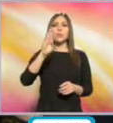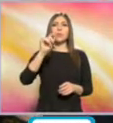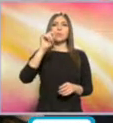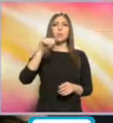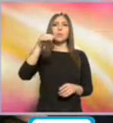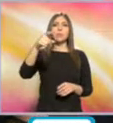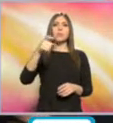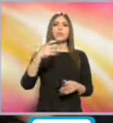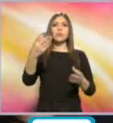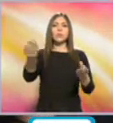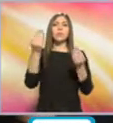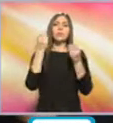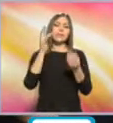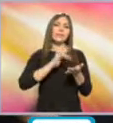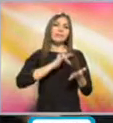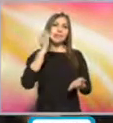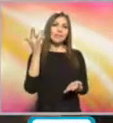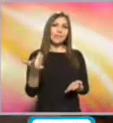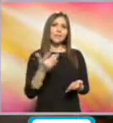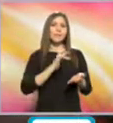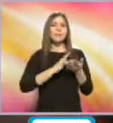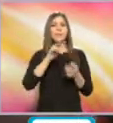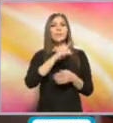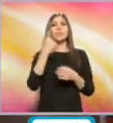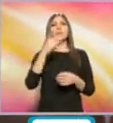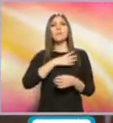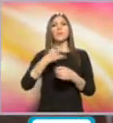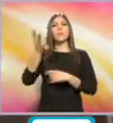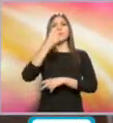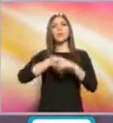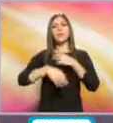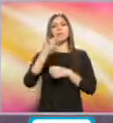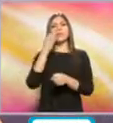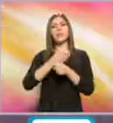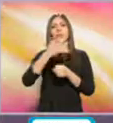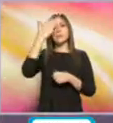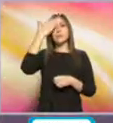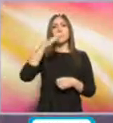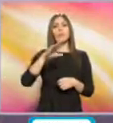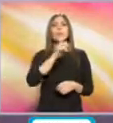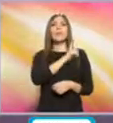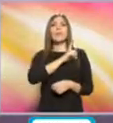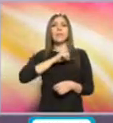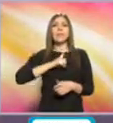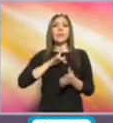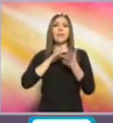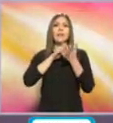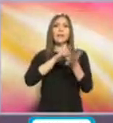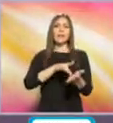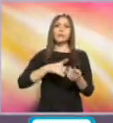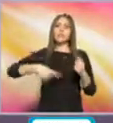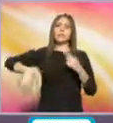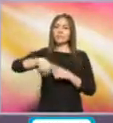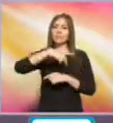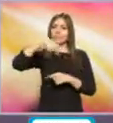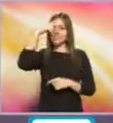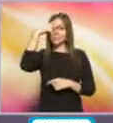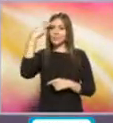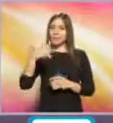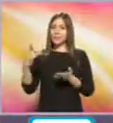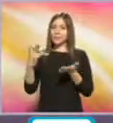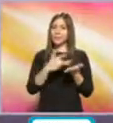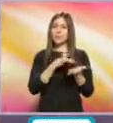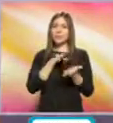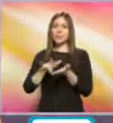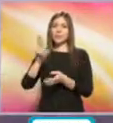cultura.cdmx.gob.mx. Muchísimas gracias. No, pero gracias a ustedes. Qué bueno que viniste con nosotros. Y ya sabes, señor, señora, hay que apoyarnos entre mexicanos, hay que apoyar